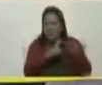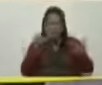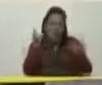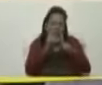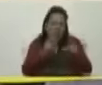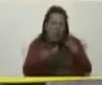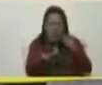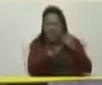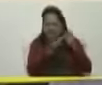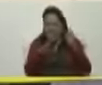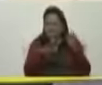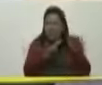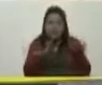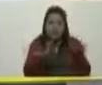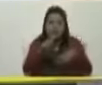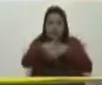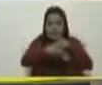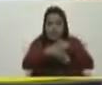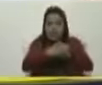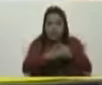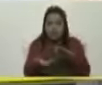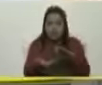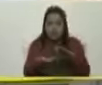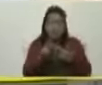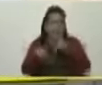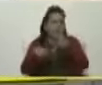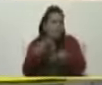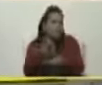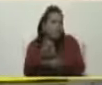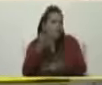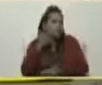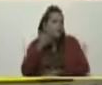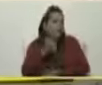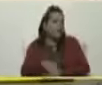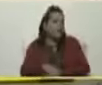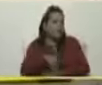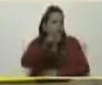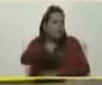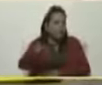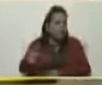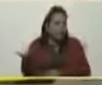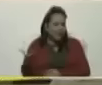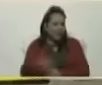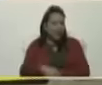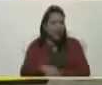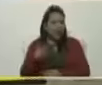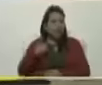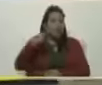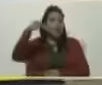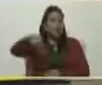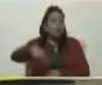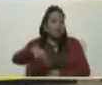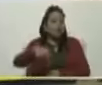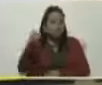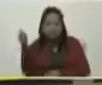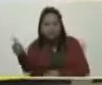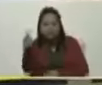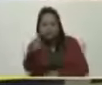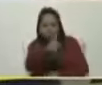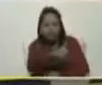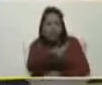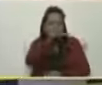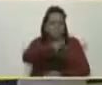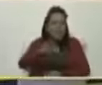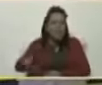de fusilamiento a través de las redes sociales, ¿qué quedará para las demás personas? Yo llamo hoy a cada uno de los venezolanos